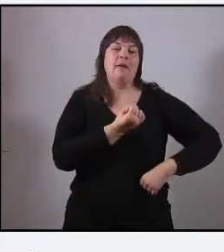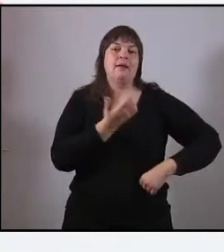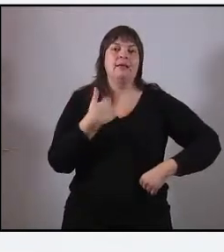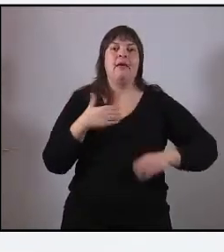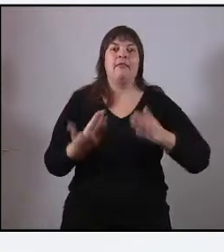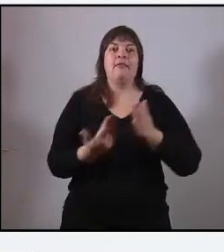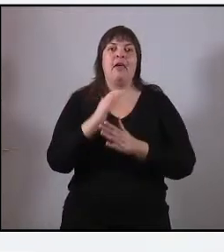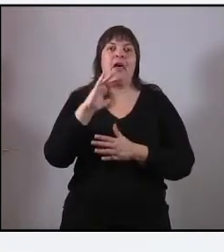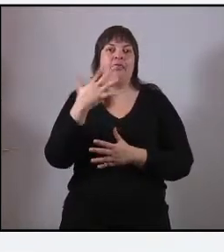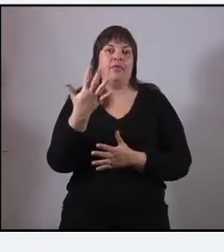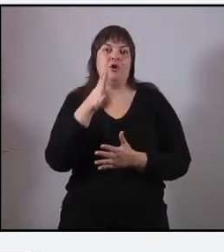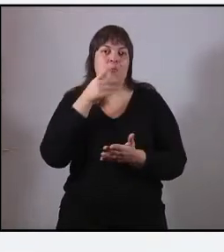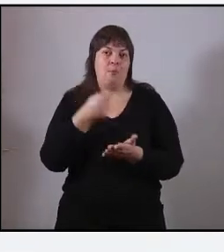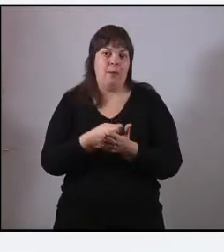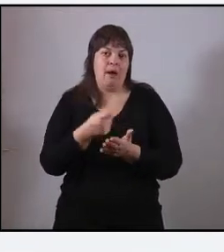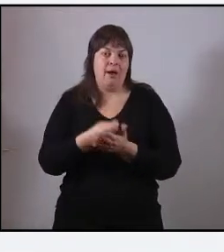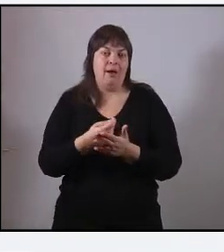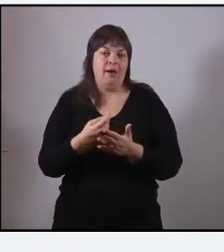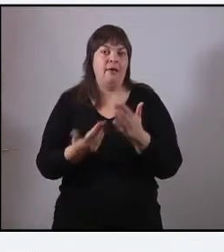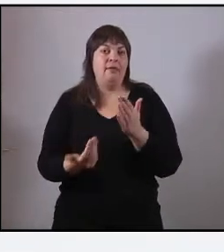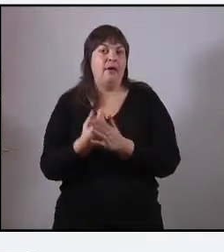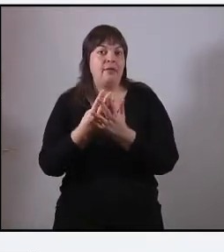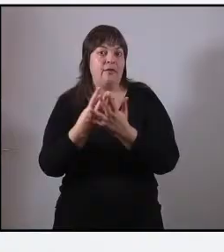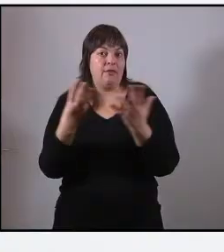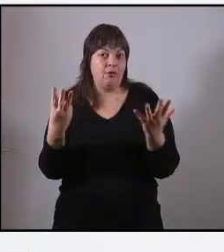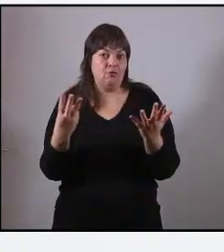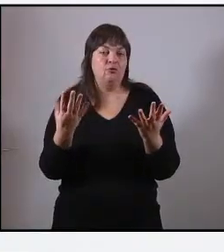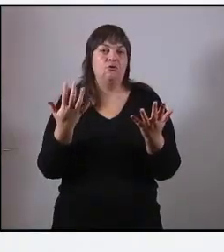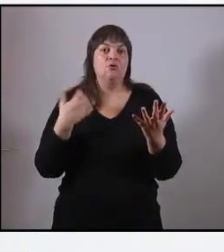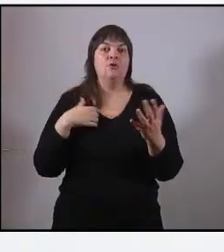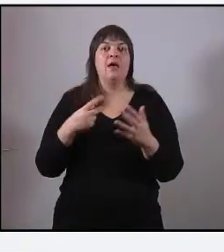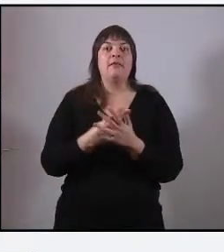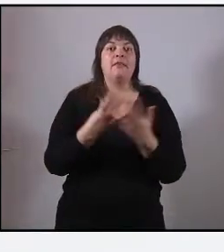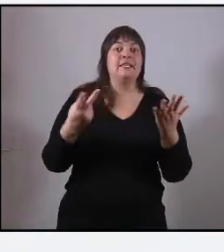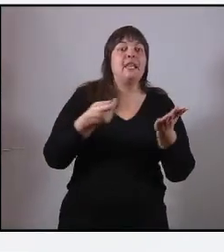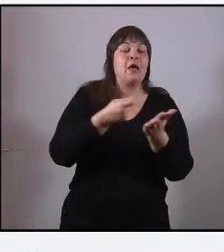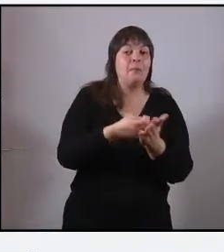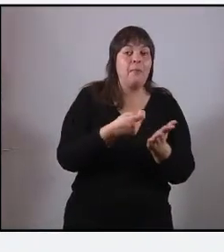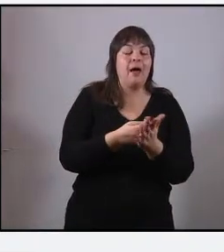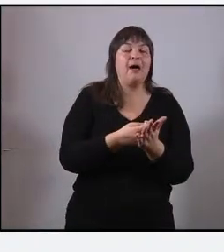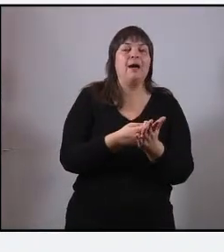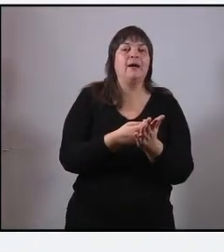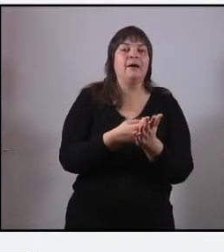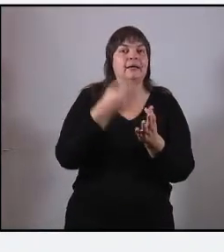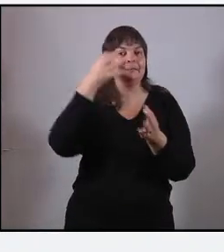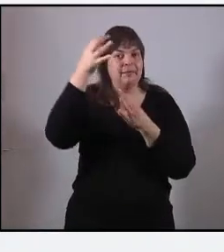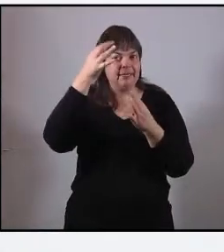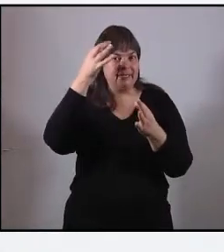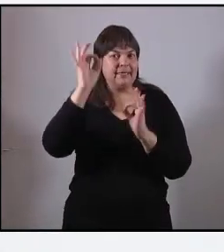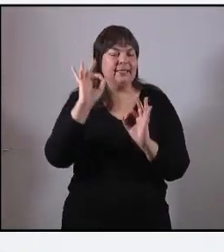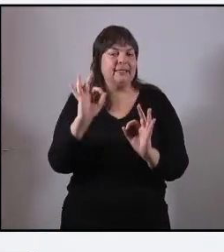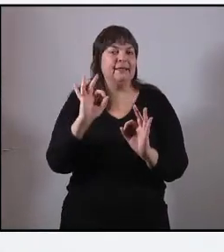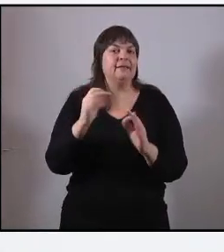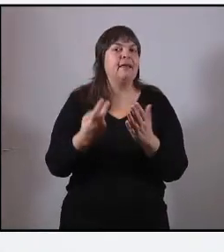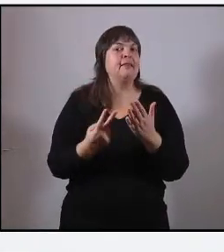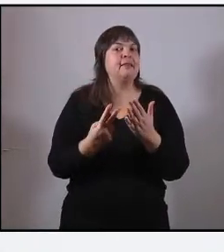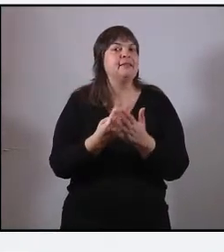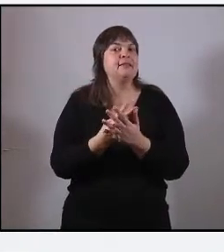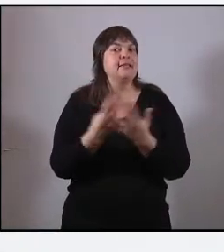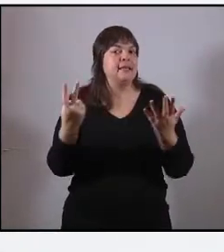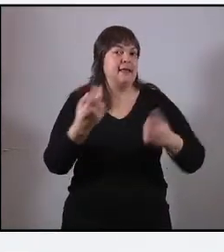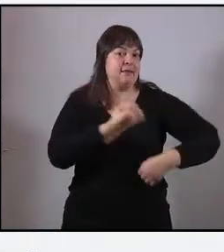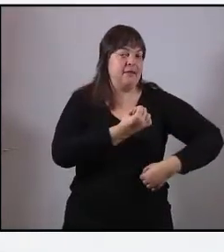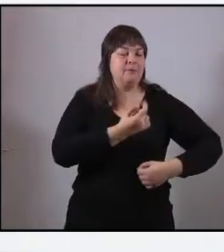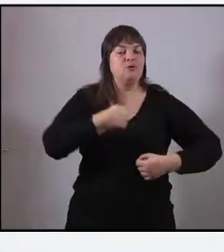5 para hacerla efectiva el día 18, como se pagó el día 17, para ser más precisa, el 17 de diciembre, hemos